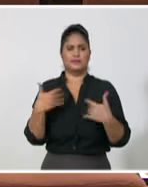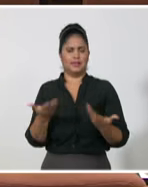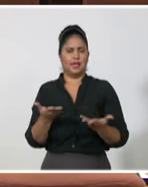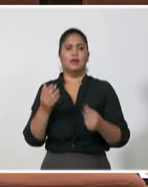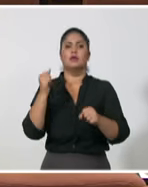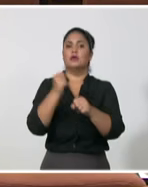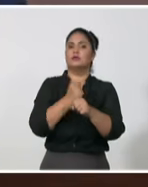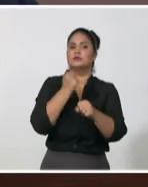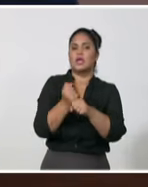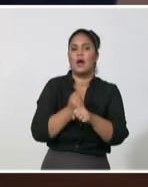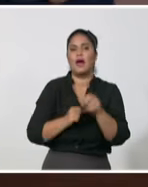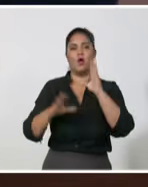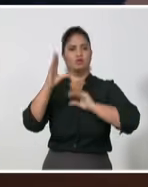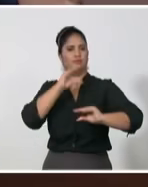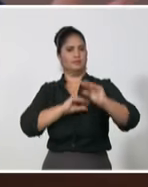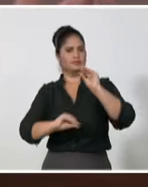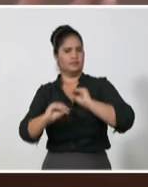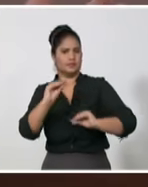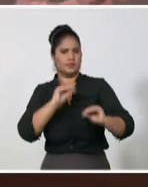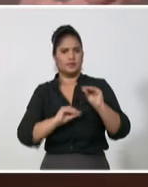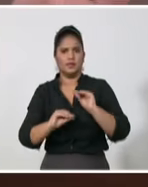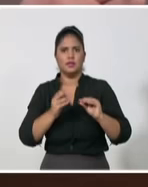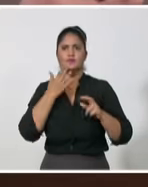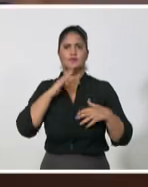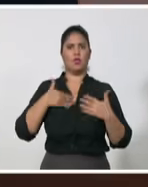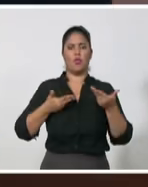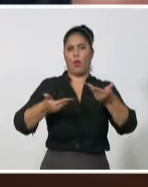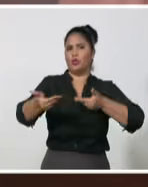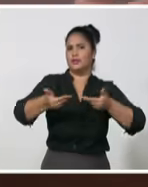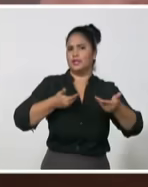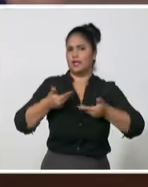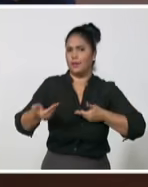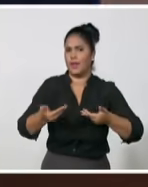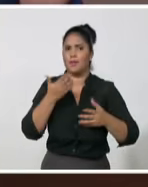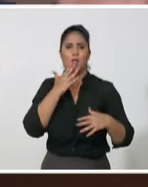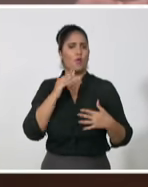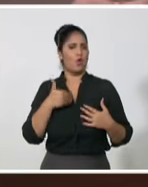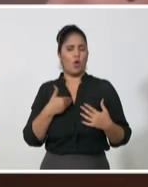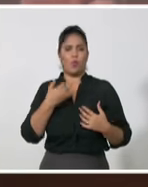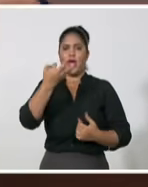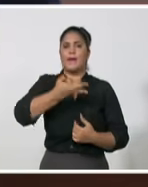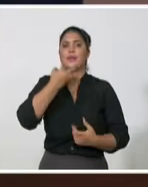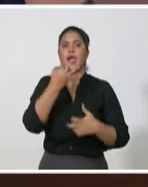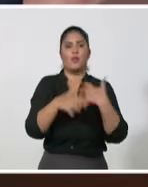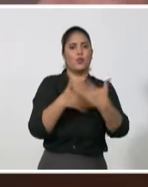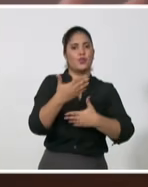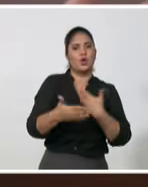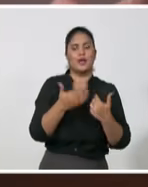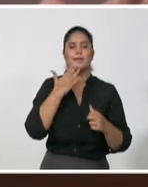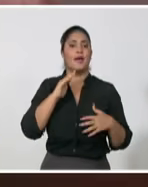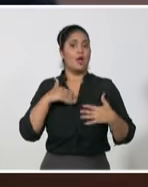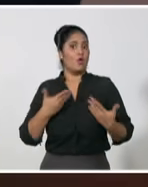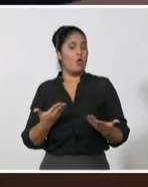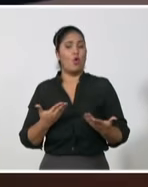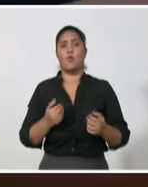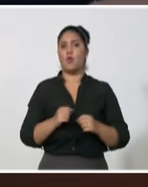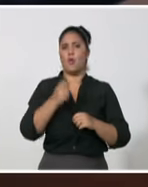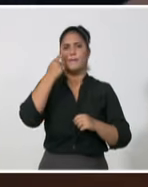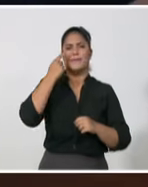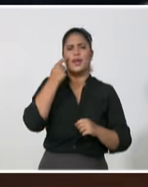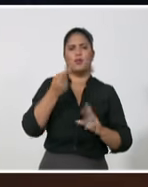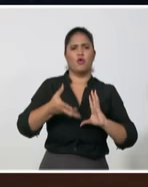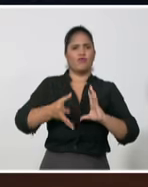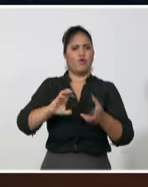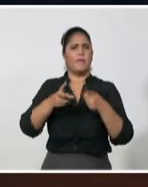de cuadros la comunicación social es cómo nos comunicamos como argumentamos como compartimos criterios como compartir ideas